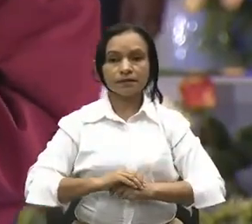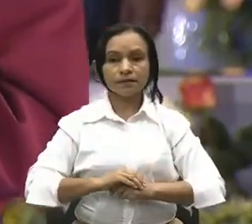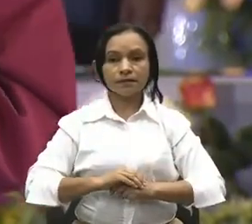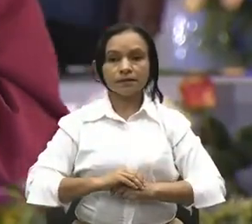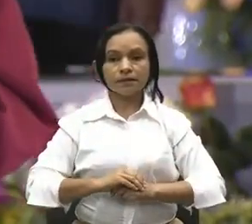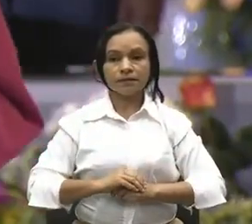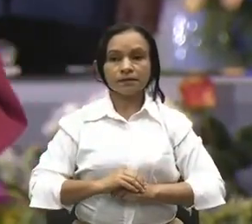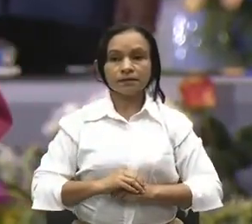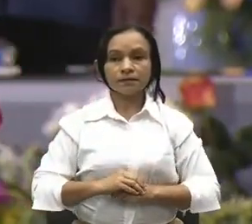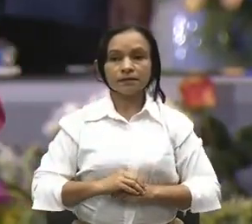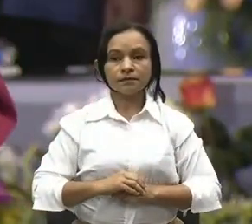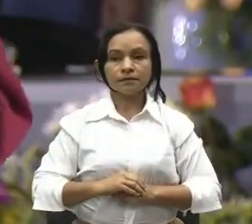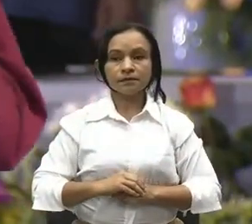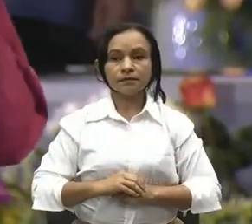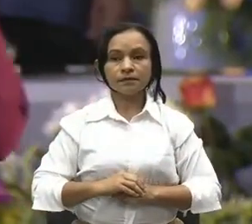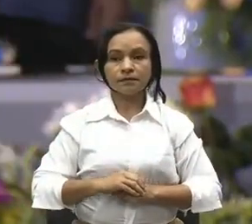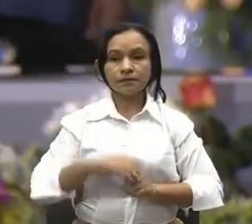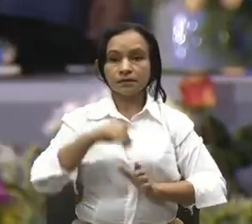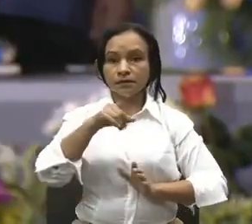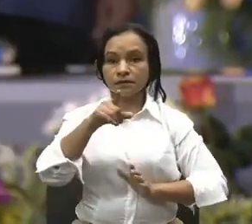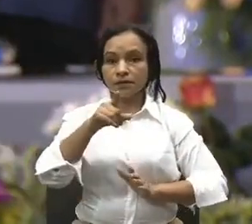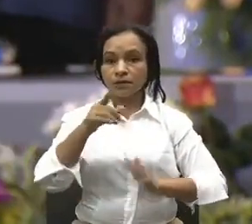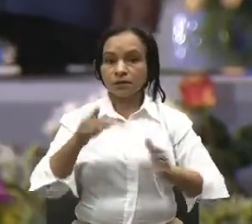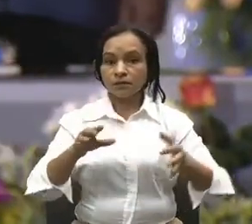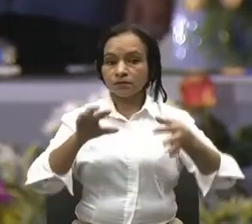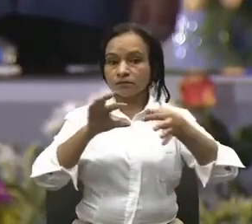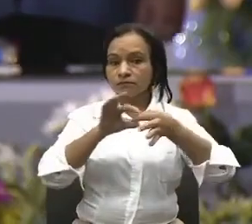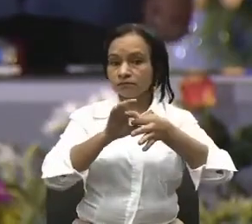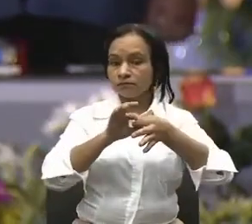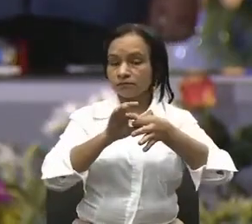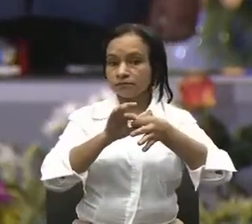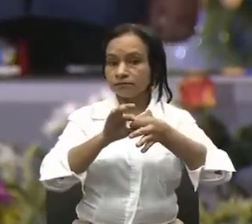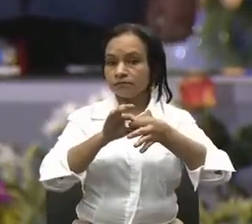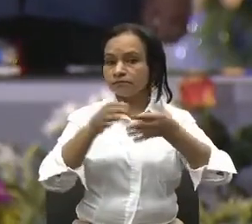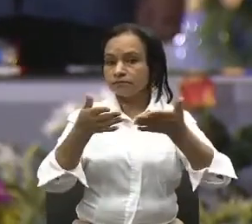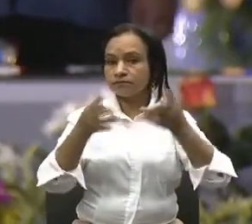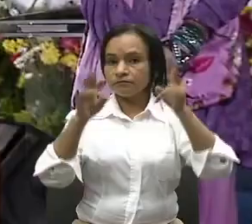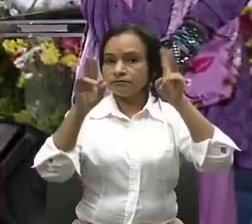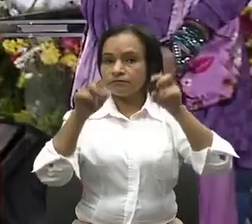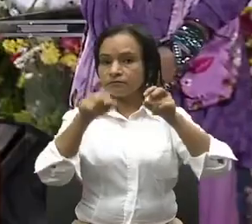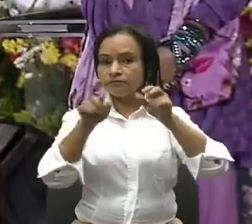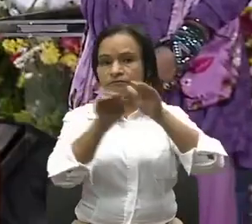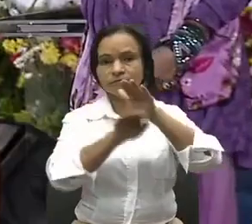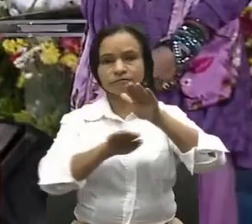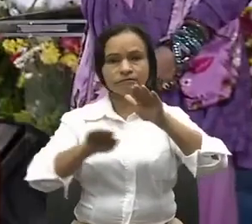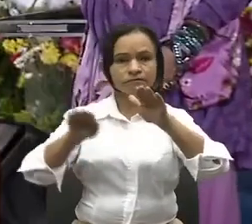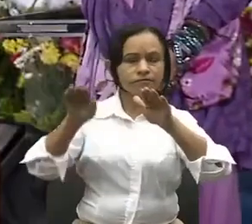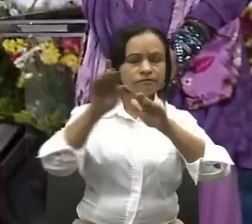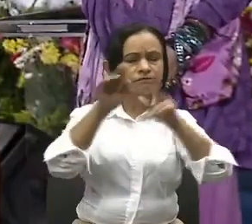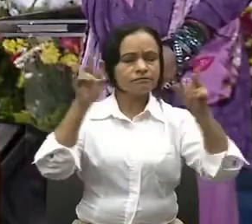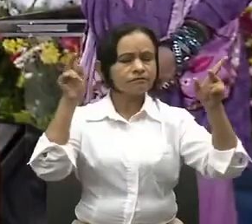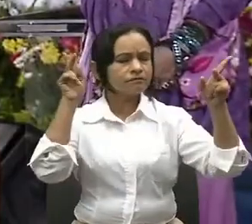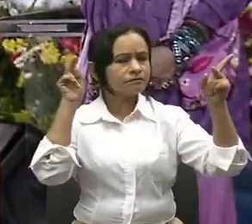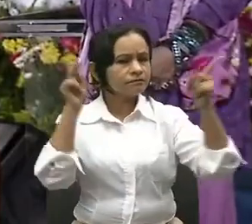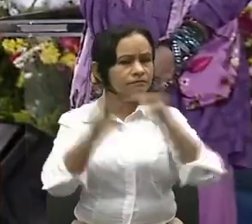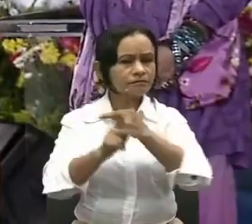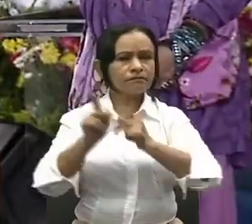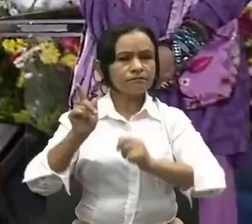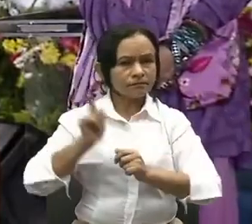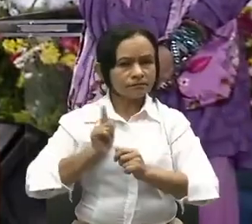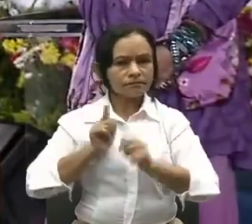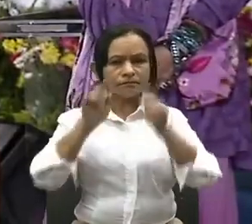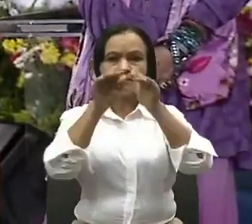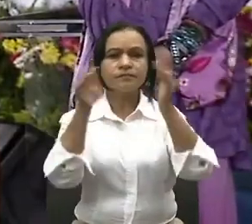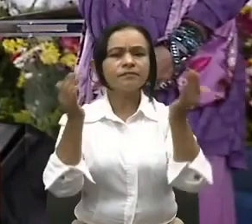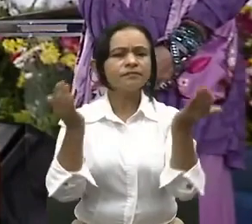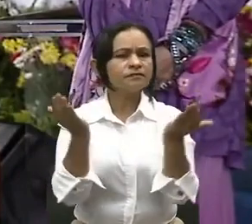que en medio de un sistema que es el sistema más perverso que existe en la